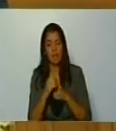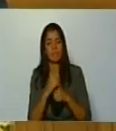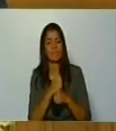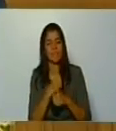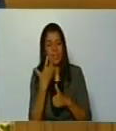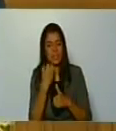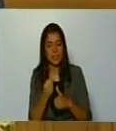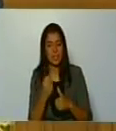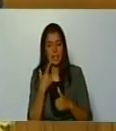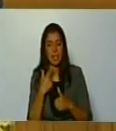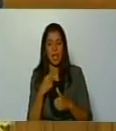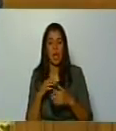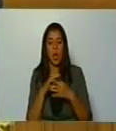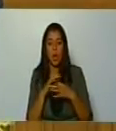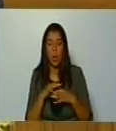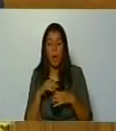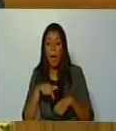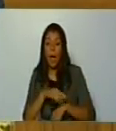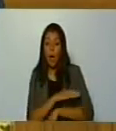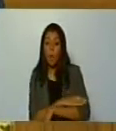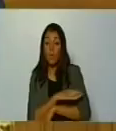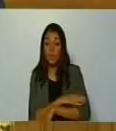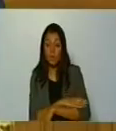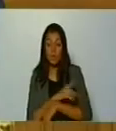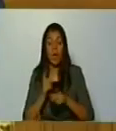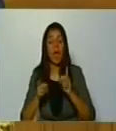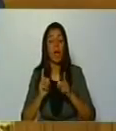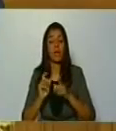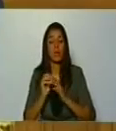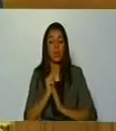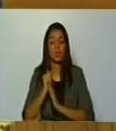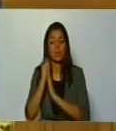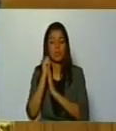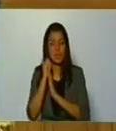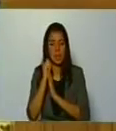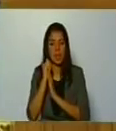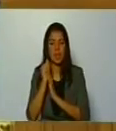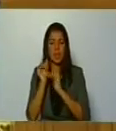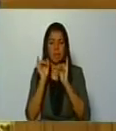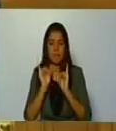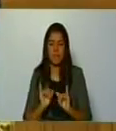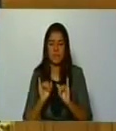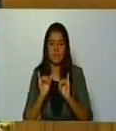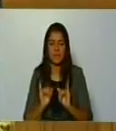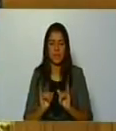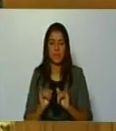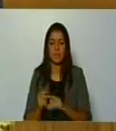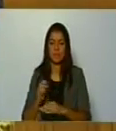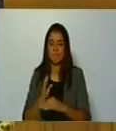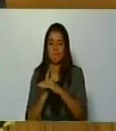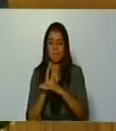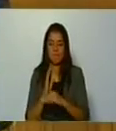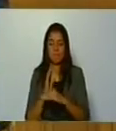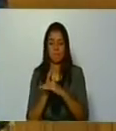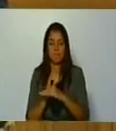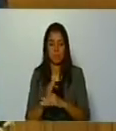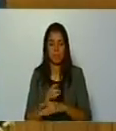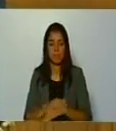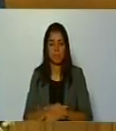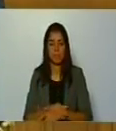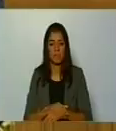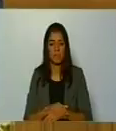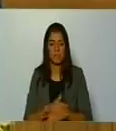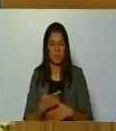que dentro de la unidad teníamos factores y liderazgo que estaban constantemente generando obstáculos.